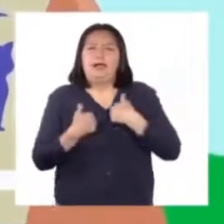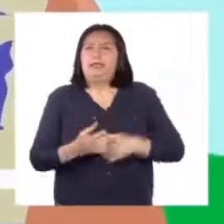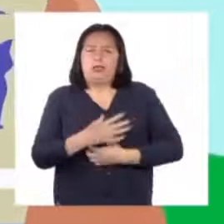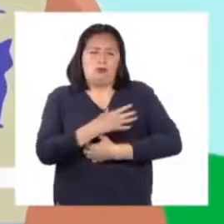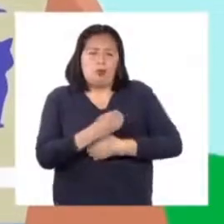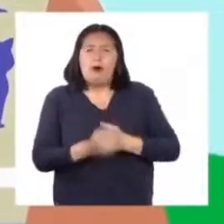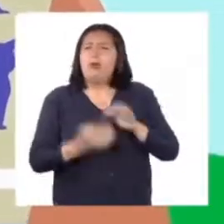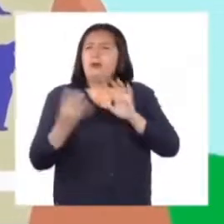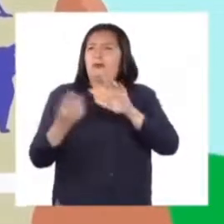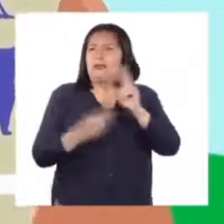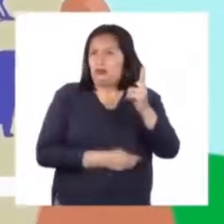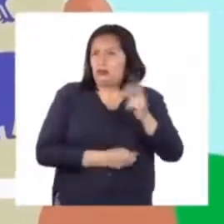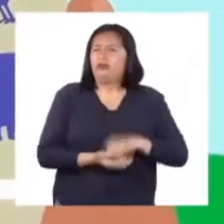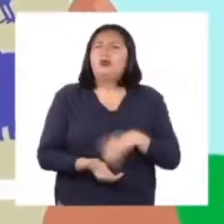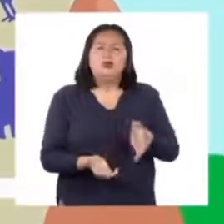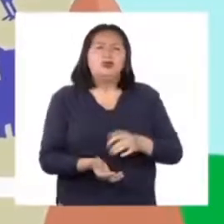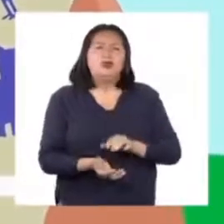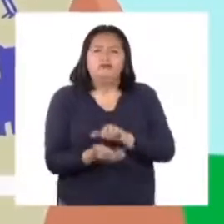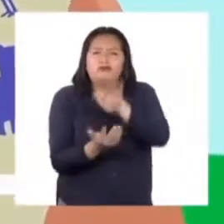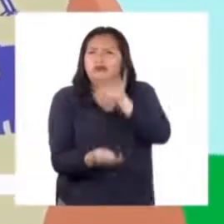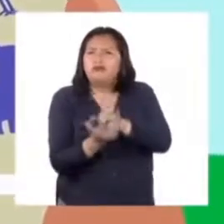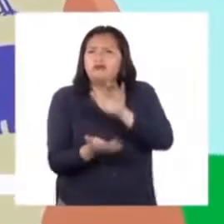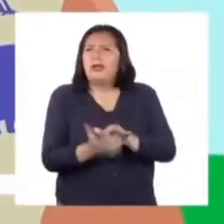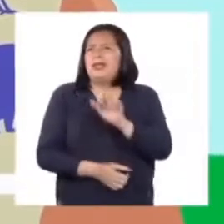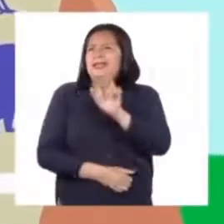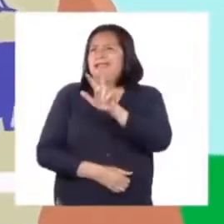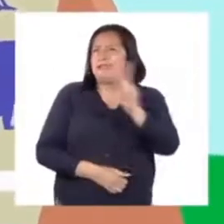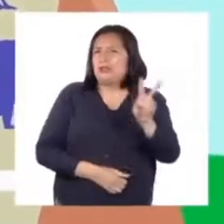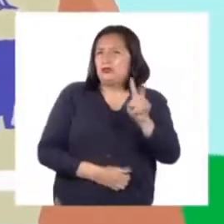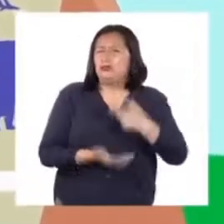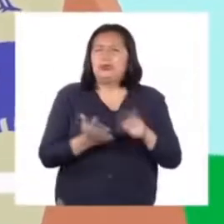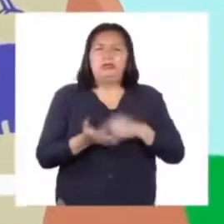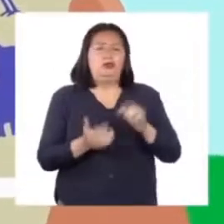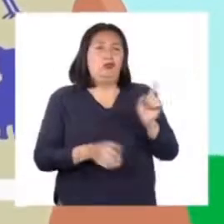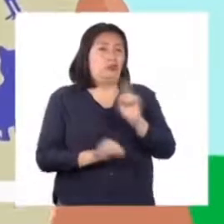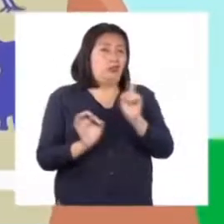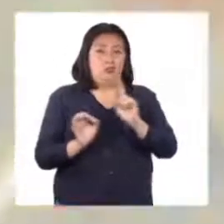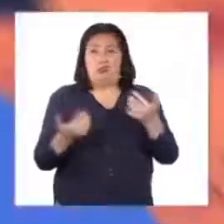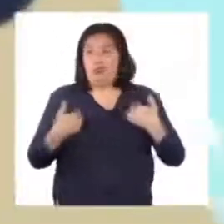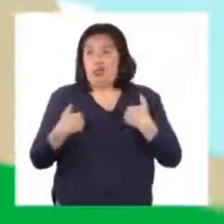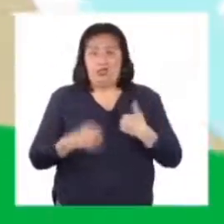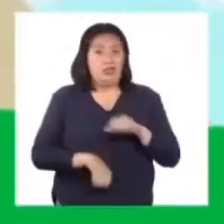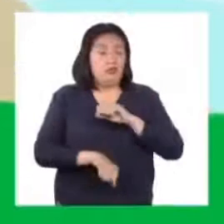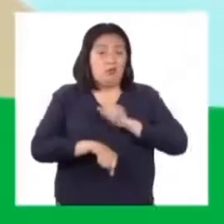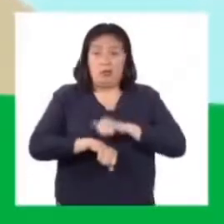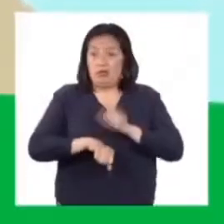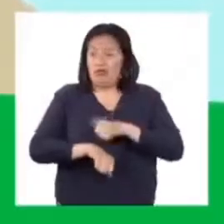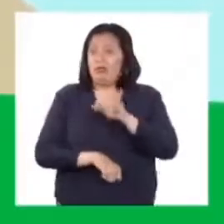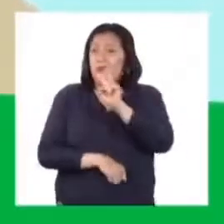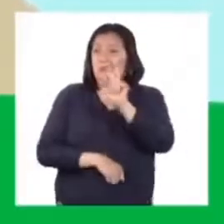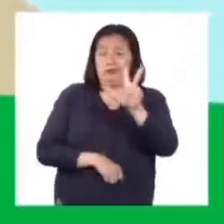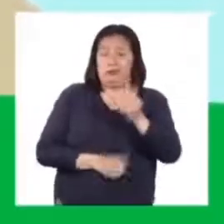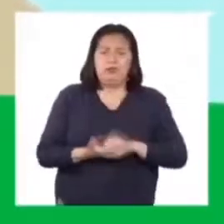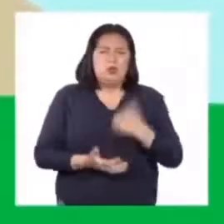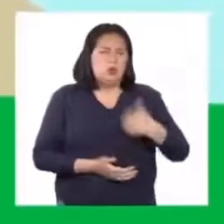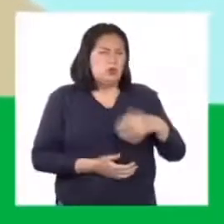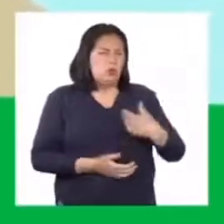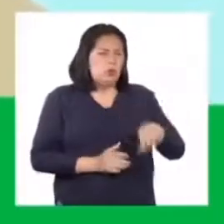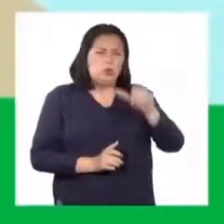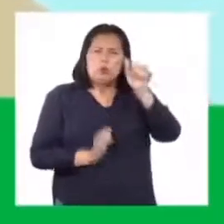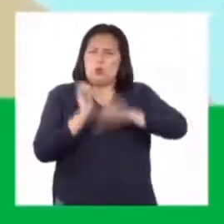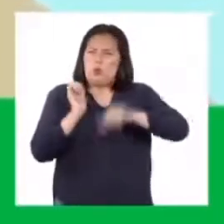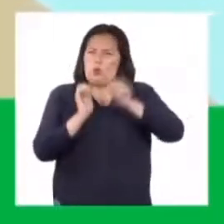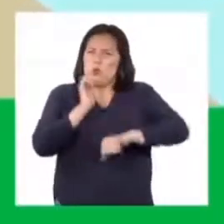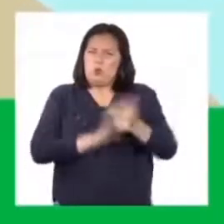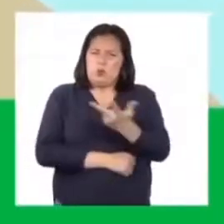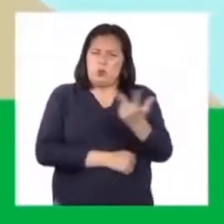92, los reptiles con 32 y los invertebrados 23. Los hermanos están muy